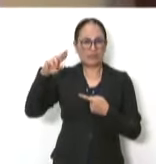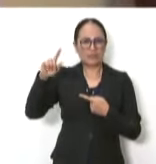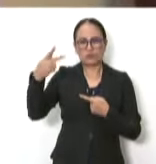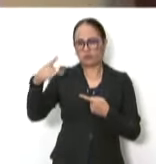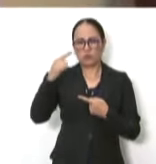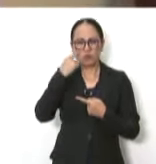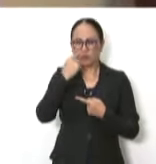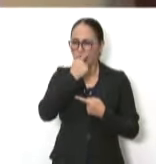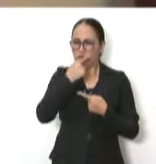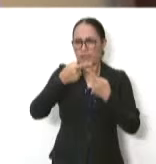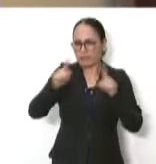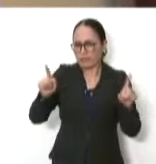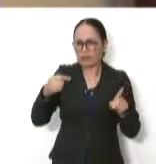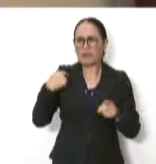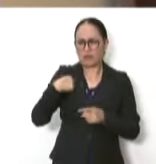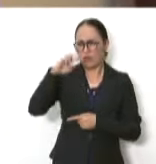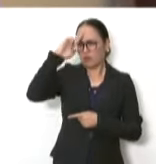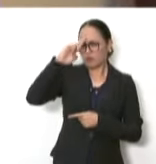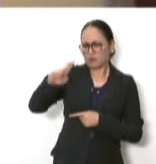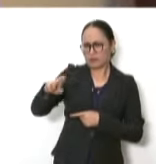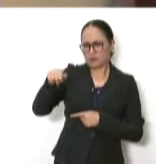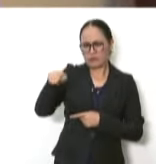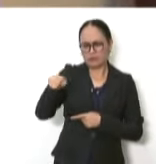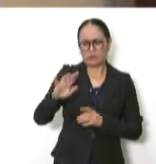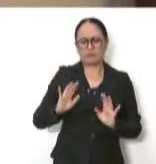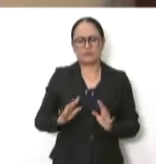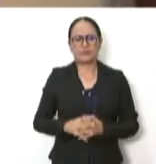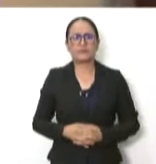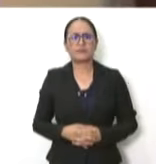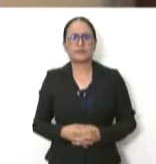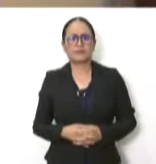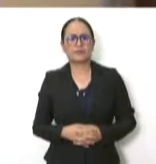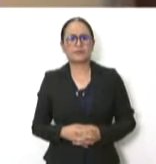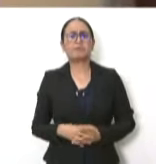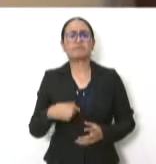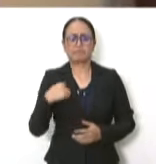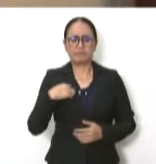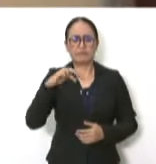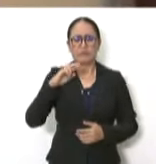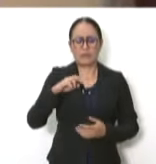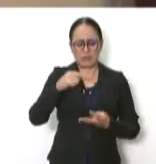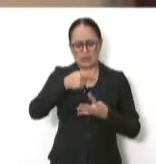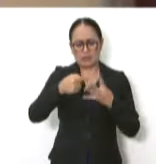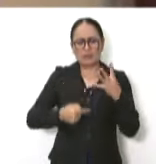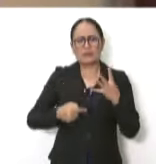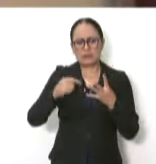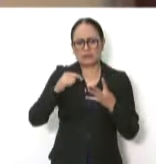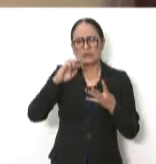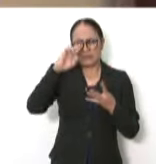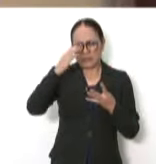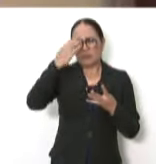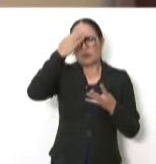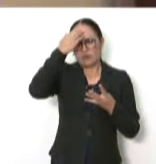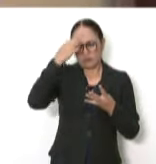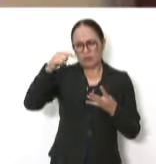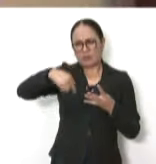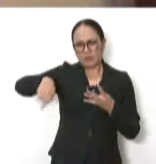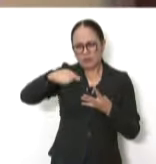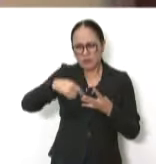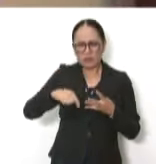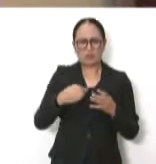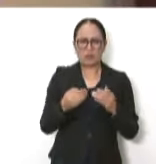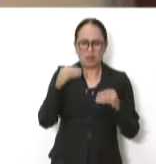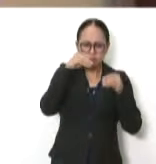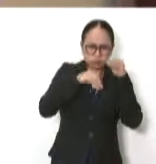respeto su opinión. En reconocimiento a la aportación del quehacer